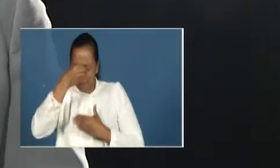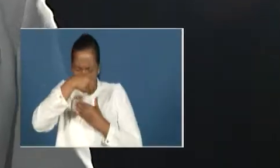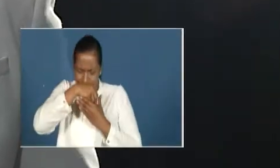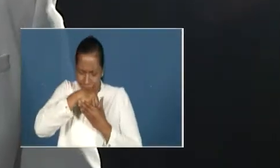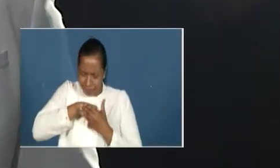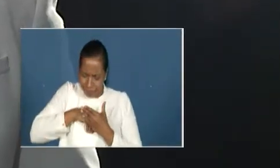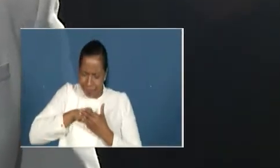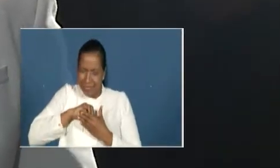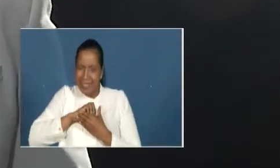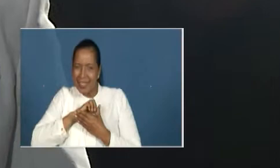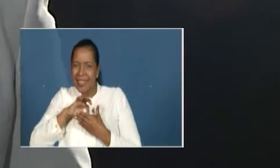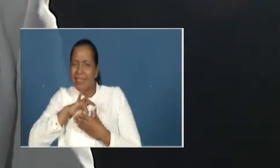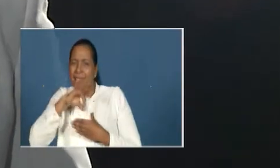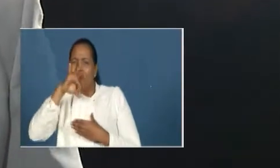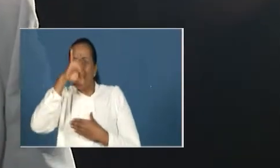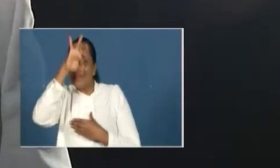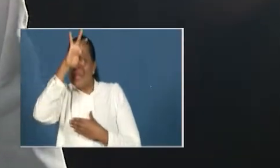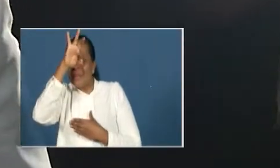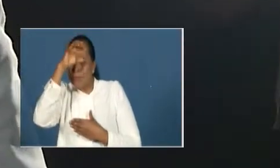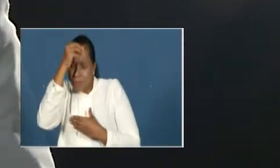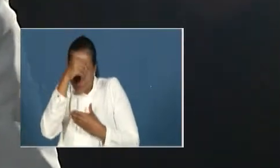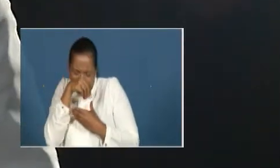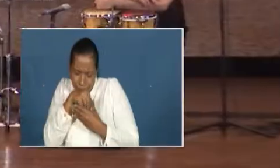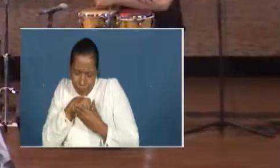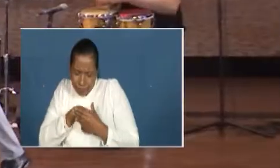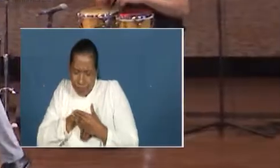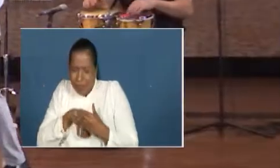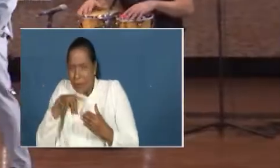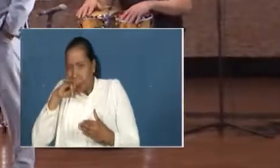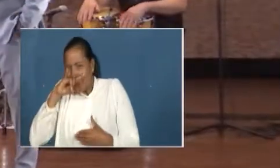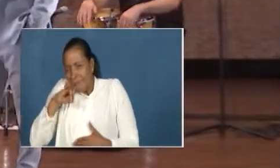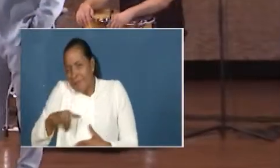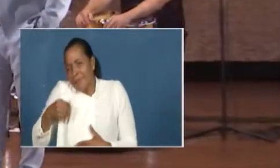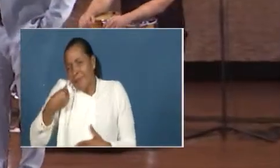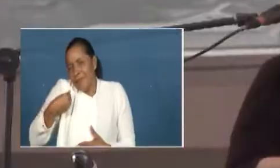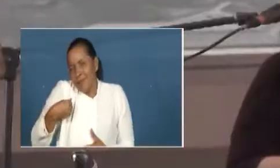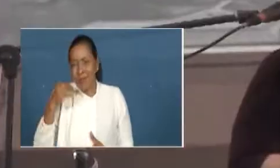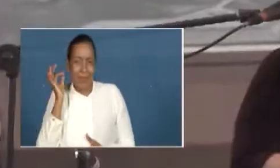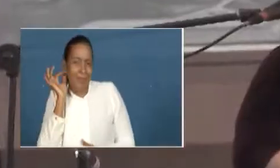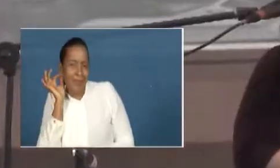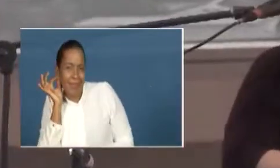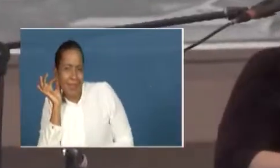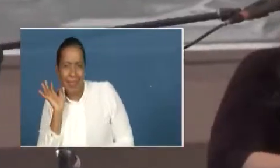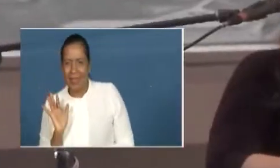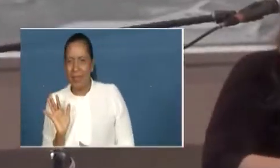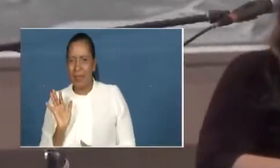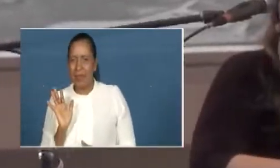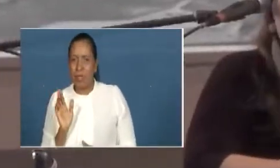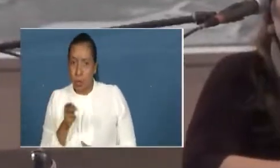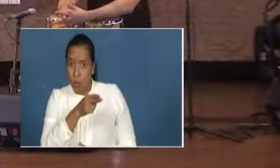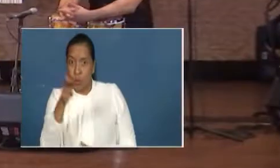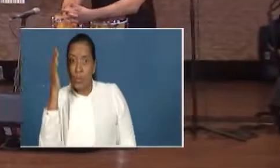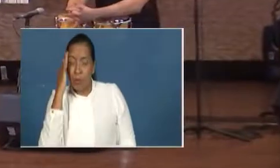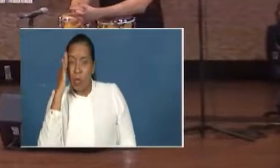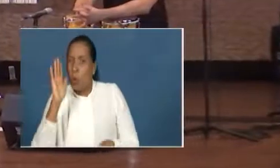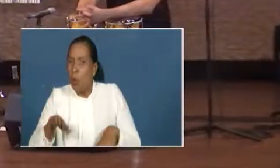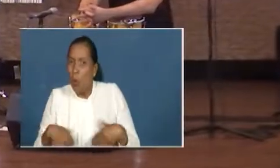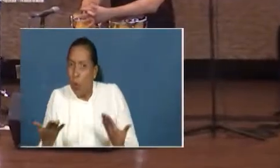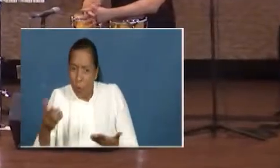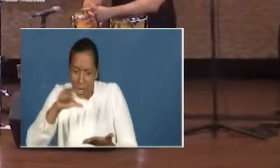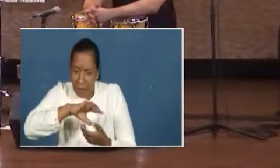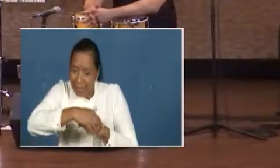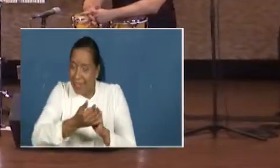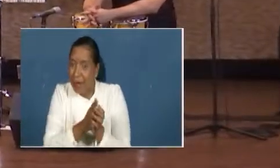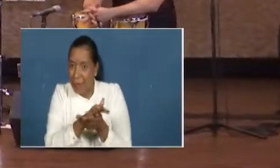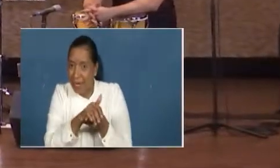espíritu, esa alma de niño. Ya tú sabes. Lugo, ¿tú le has enseñado a tu hijo cómo debe lavarse las manos? Pues claro que sí. Es más,